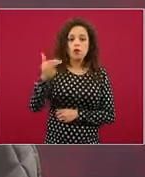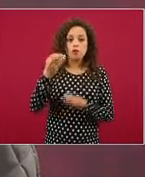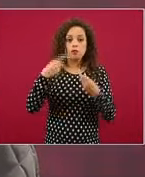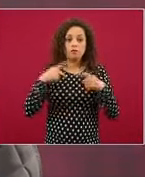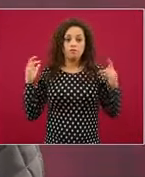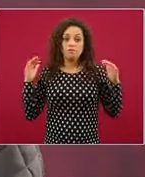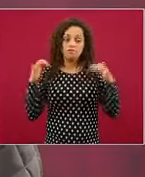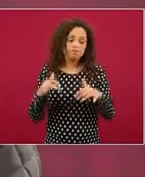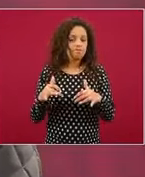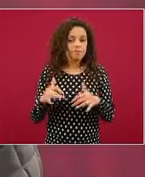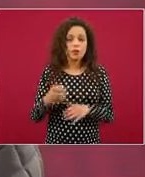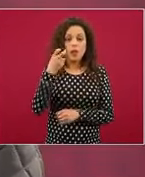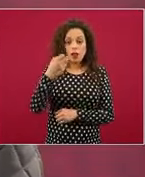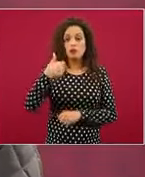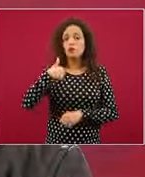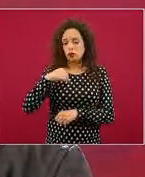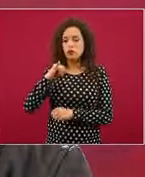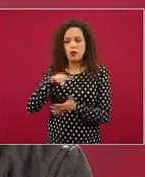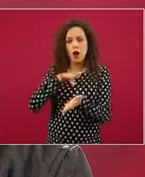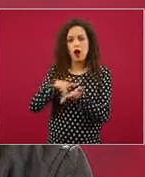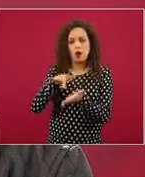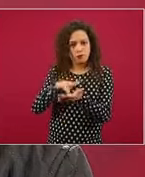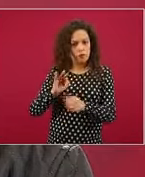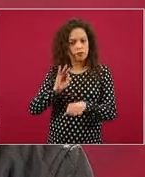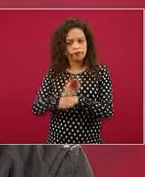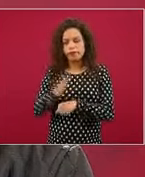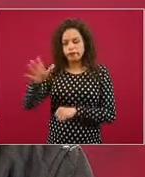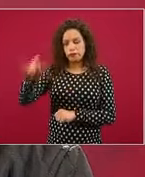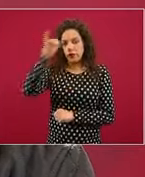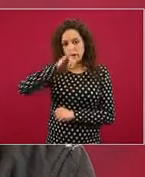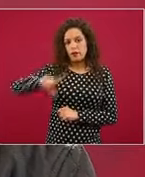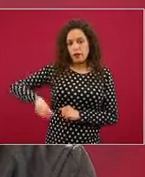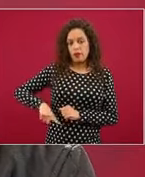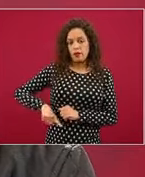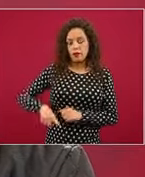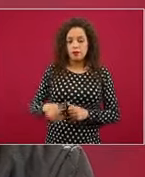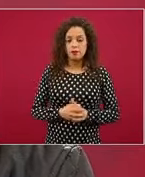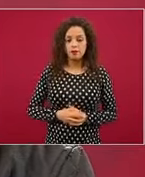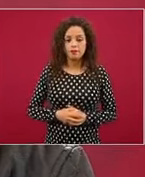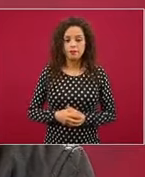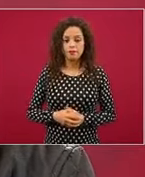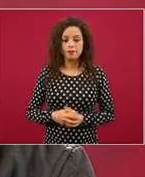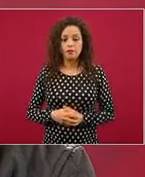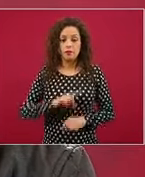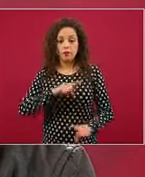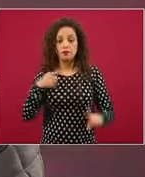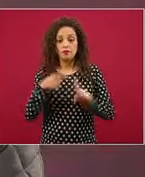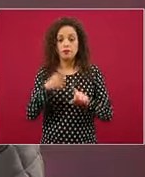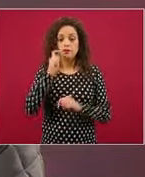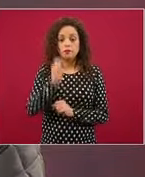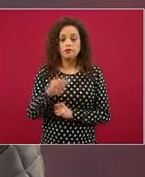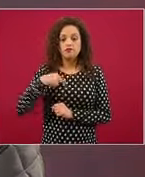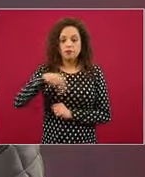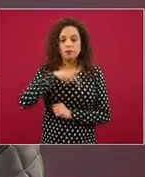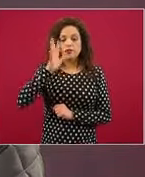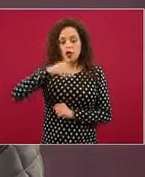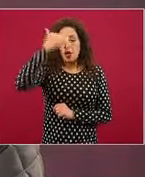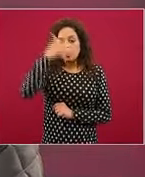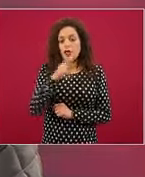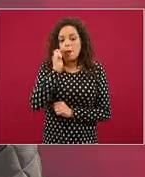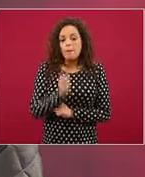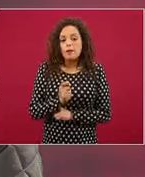respaldamos estas acciones que toman las entidades federativas. En este caso, en particular, conocemos de manera directa lo que va